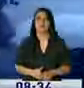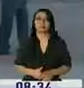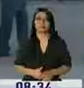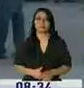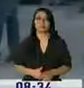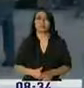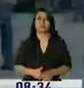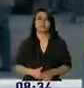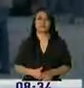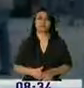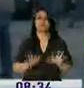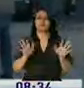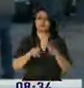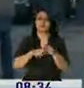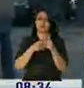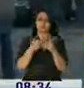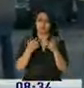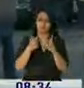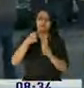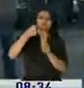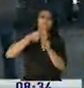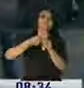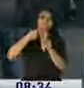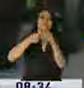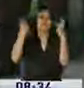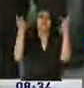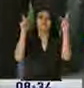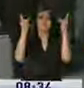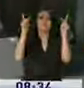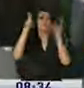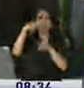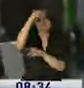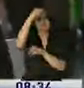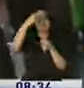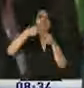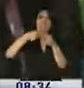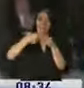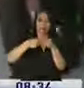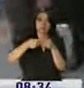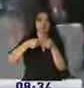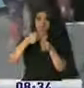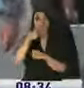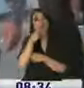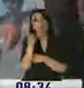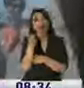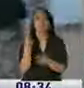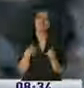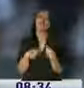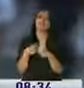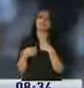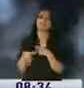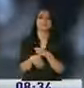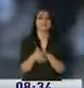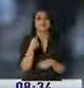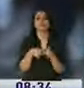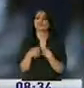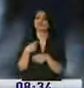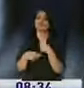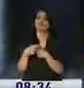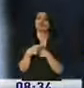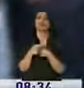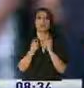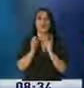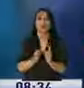Todo habría ocurrido en un mercado en el sector de la Kennedy, al norte de la capital, cuando un comerciante de mariscos, al parecer, fue sorprendido por